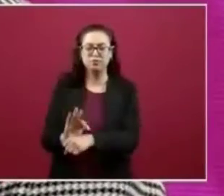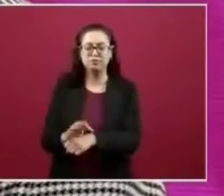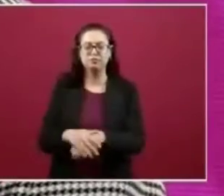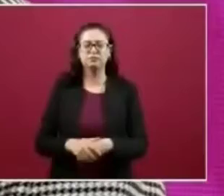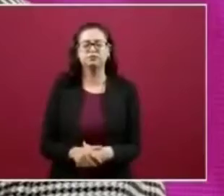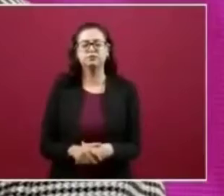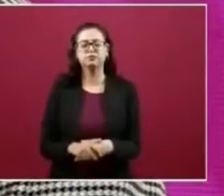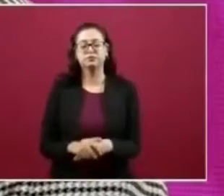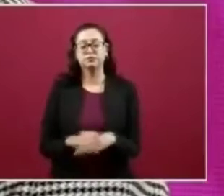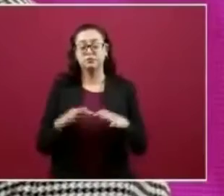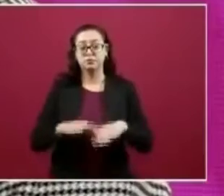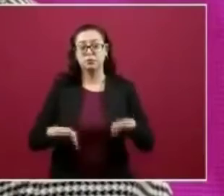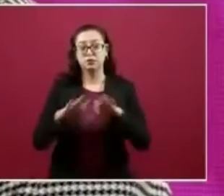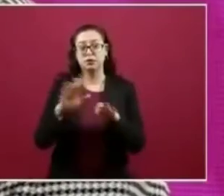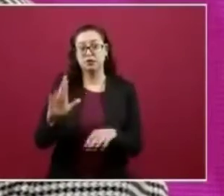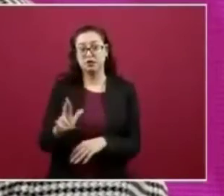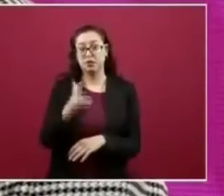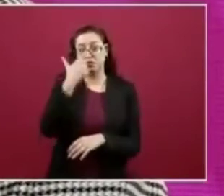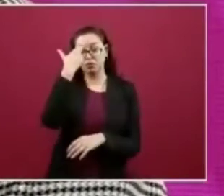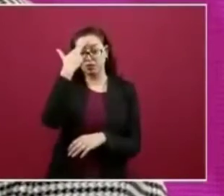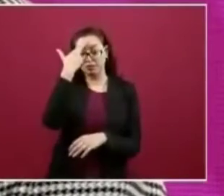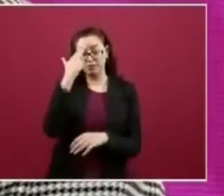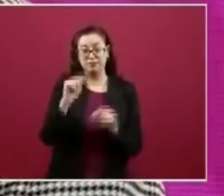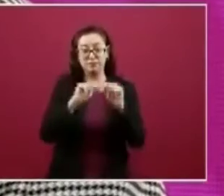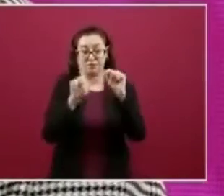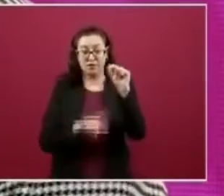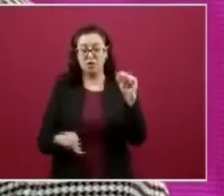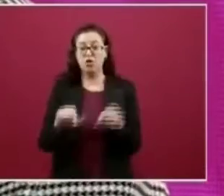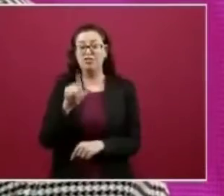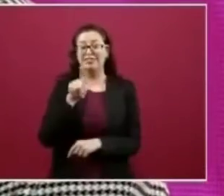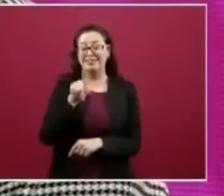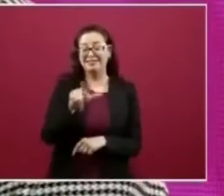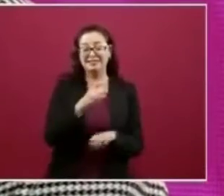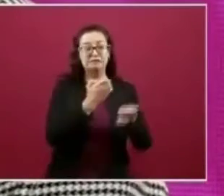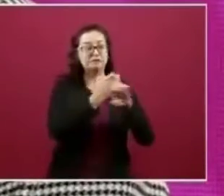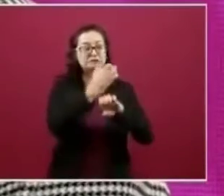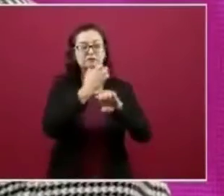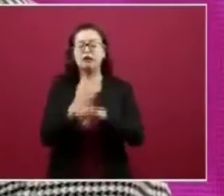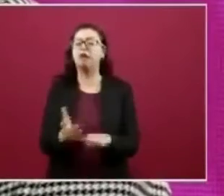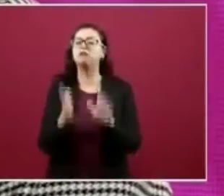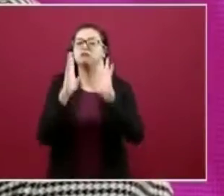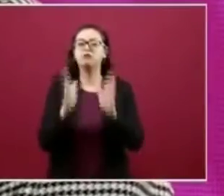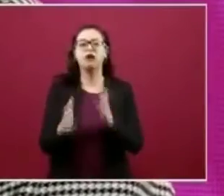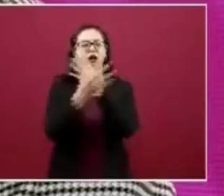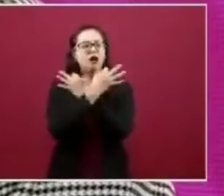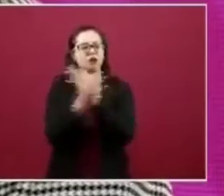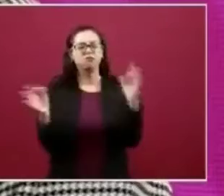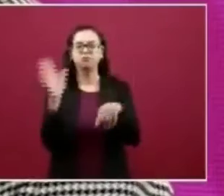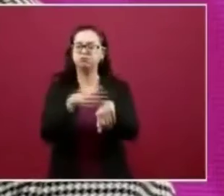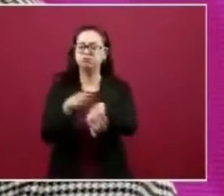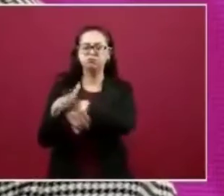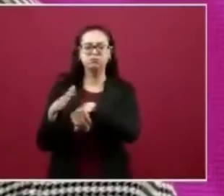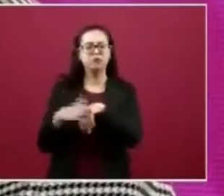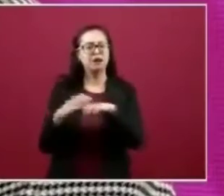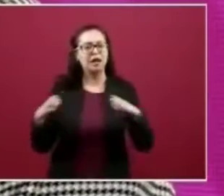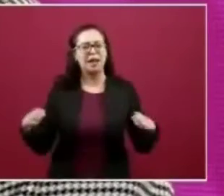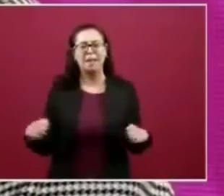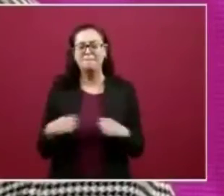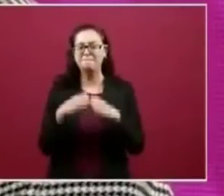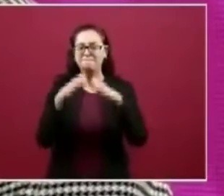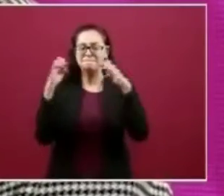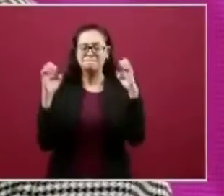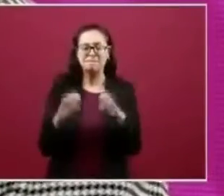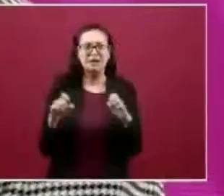en 17 estados se ha declarado ya la alerta de violencia de género. La emergencia